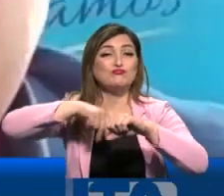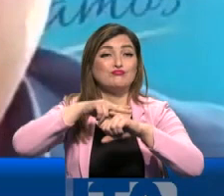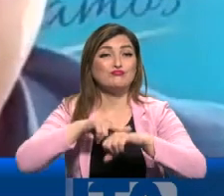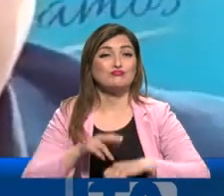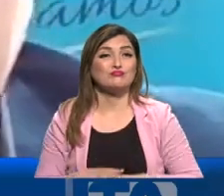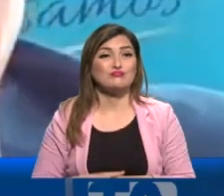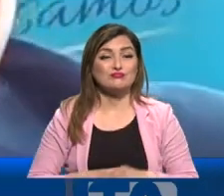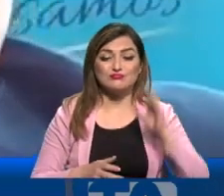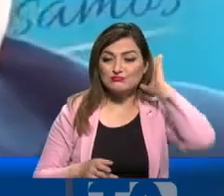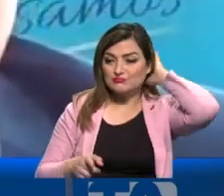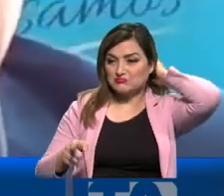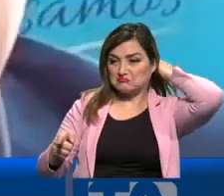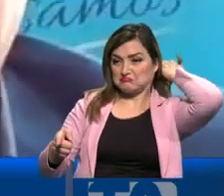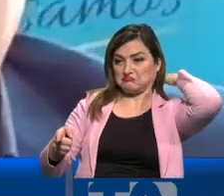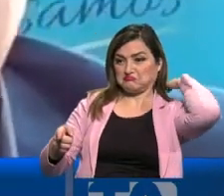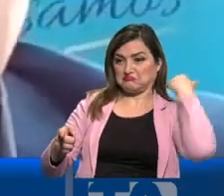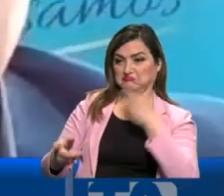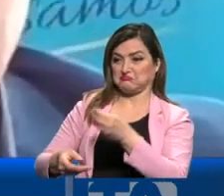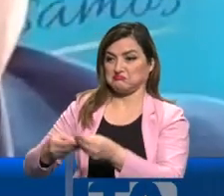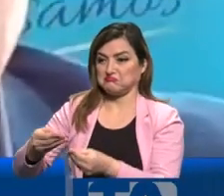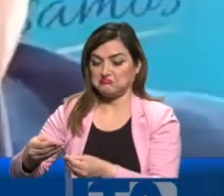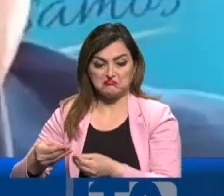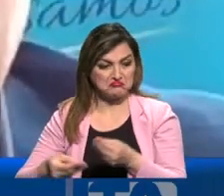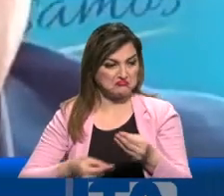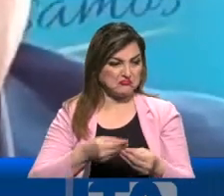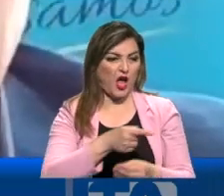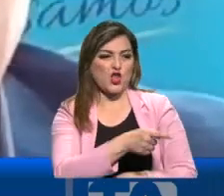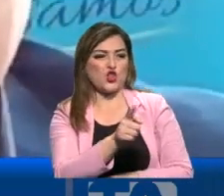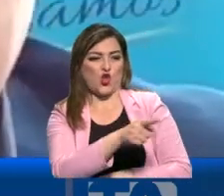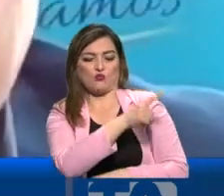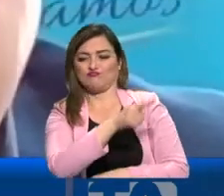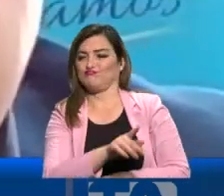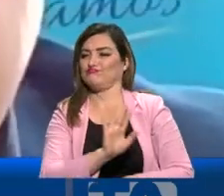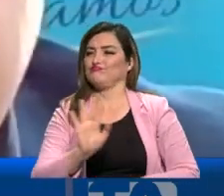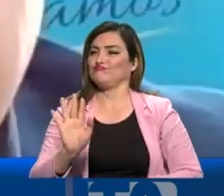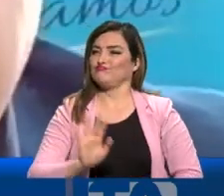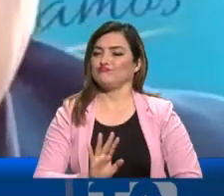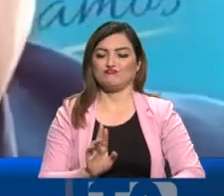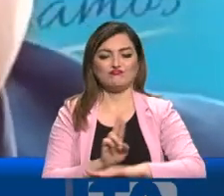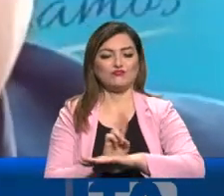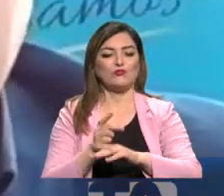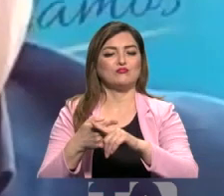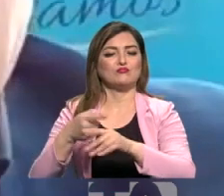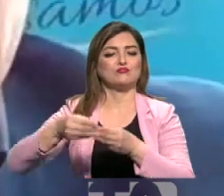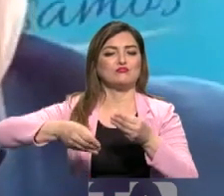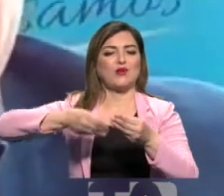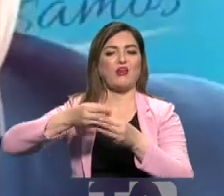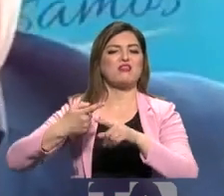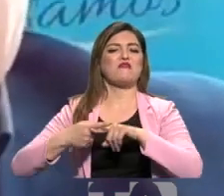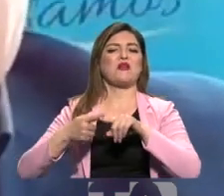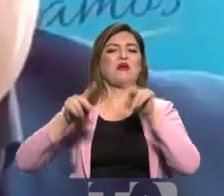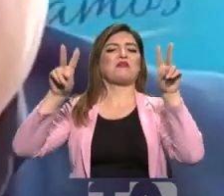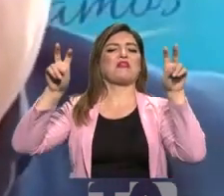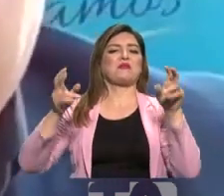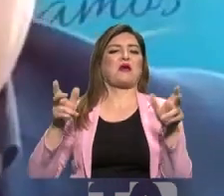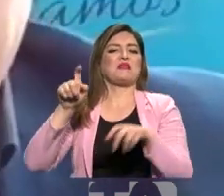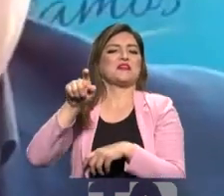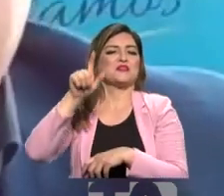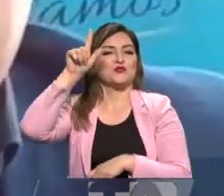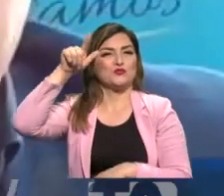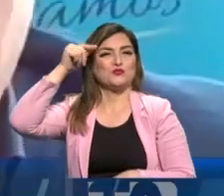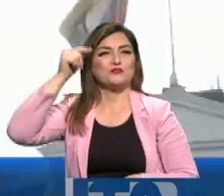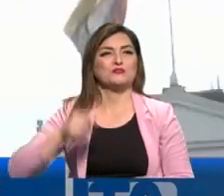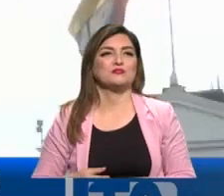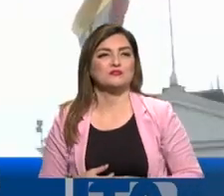a este le devuelvo, a este no le devuelvo, simplemente no les devolvemos. Este dinero se utilizaba en otras necesidades que tiene el